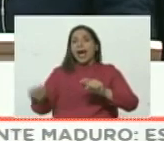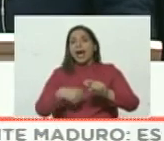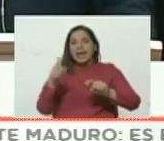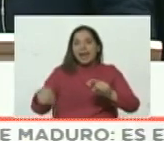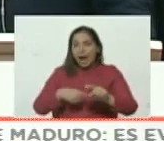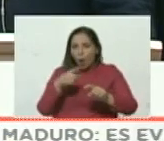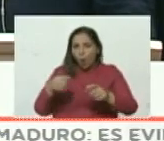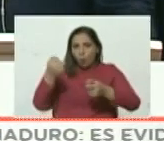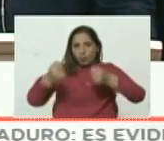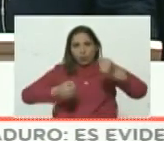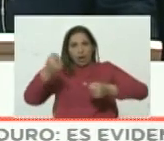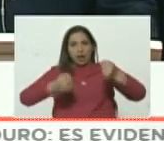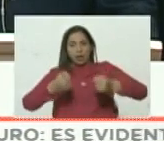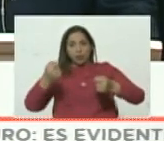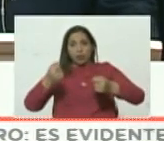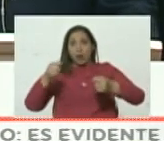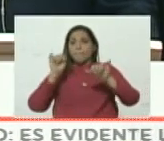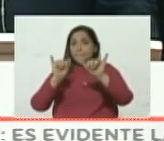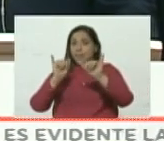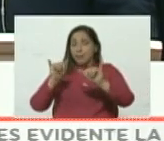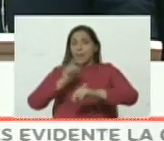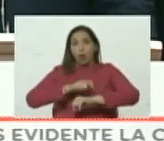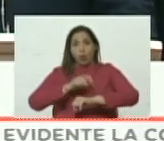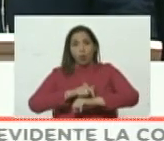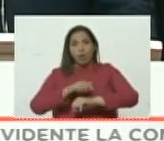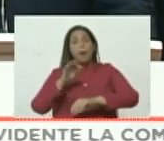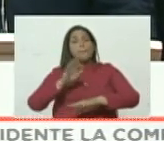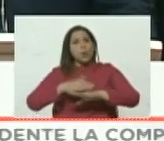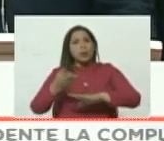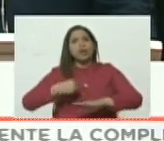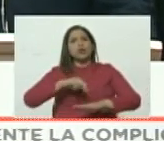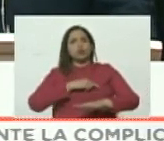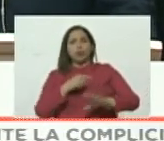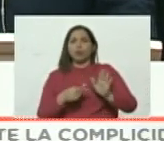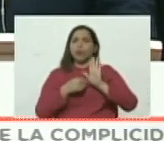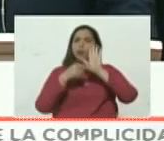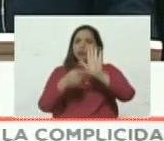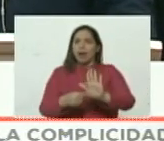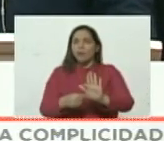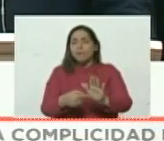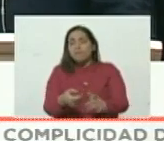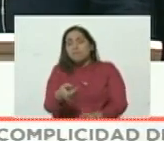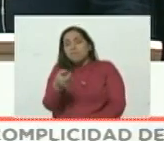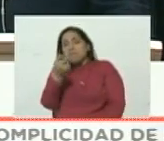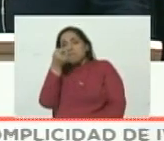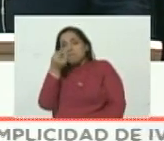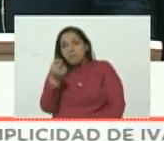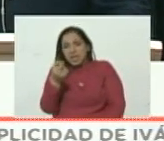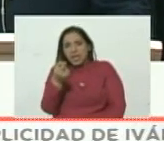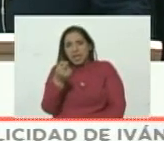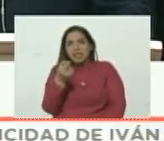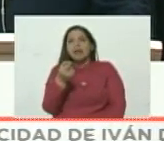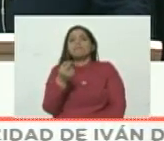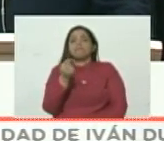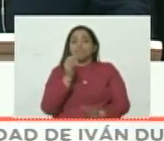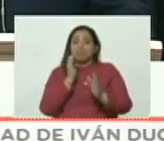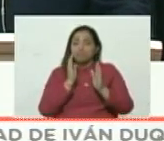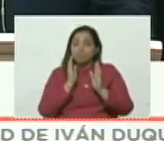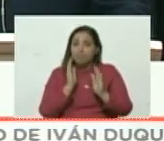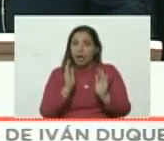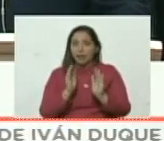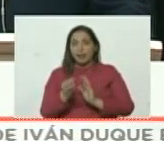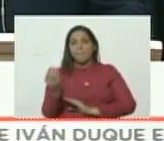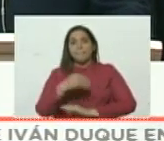hora, porque vamos a seguir mostrando una pequeñísima parte de los más de 59